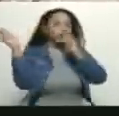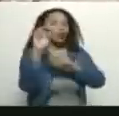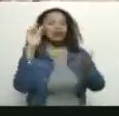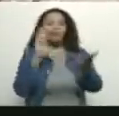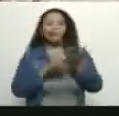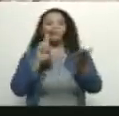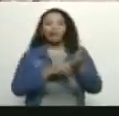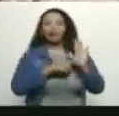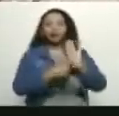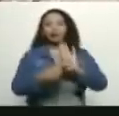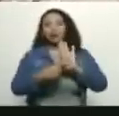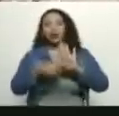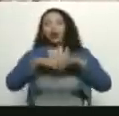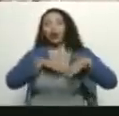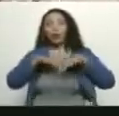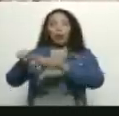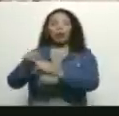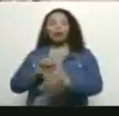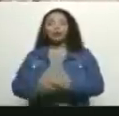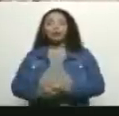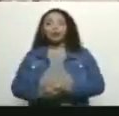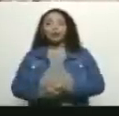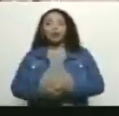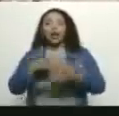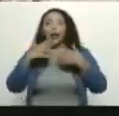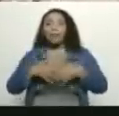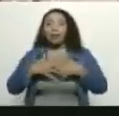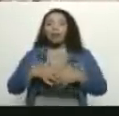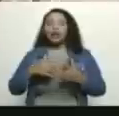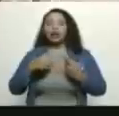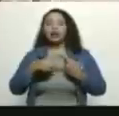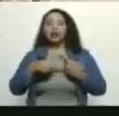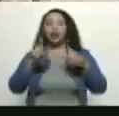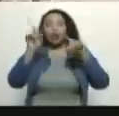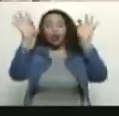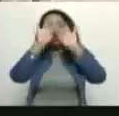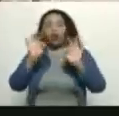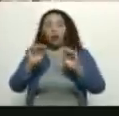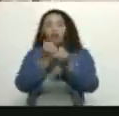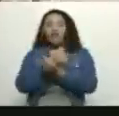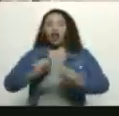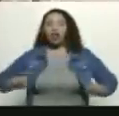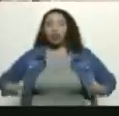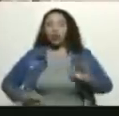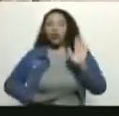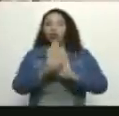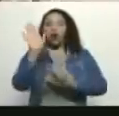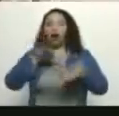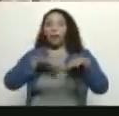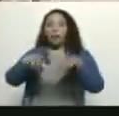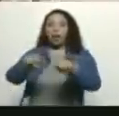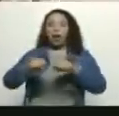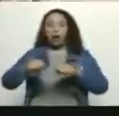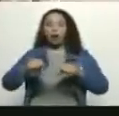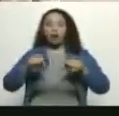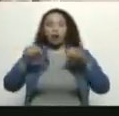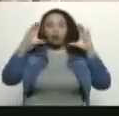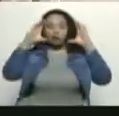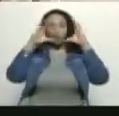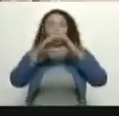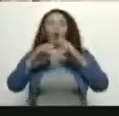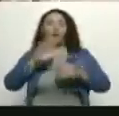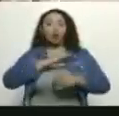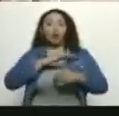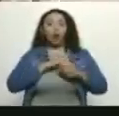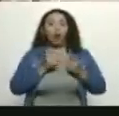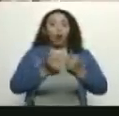impuestas por los imperios, corporaciones y un modelo fracasado de desarrollismo capitalista y concentración de la riqueza